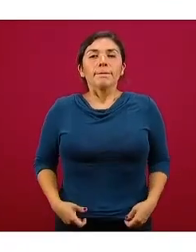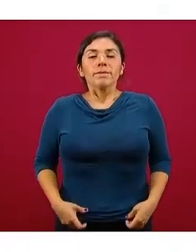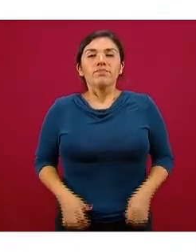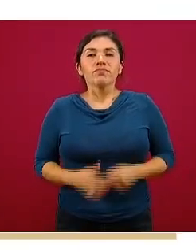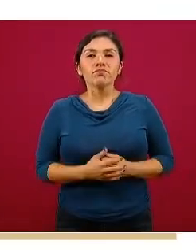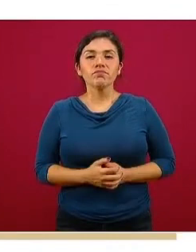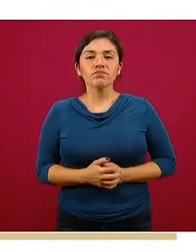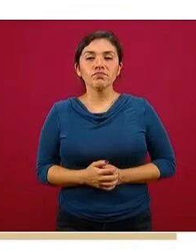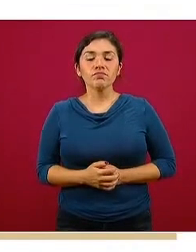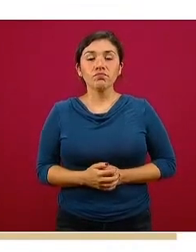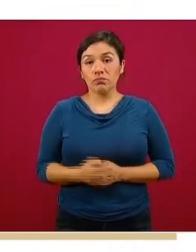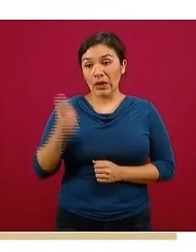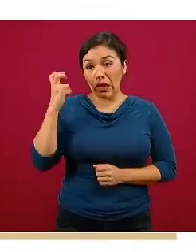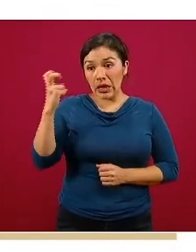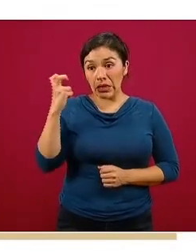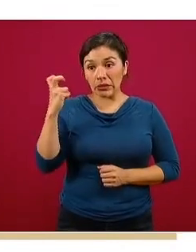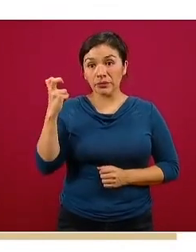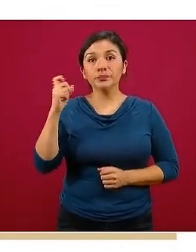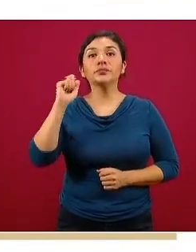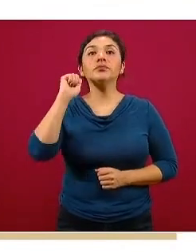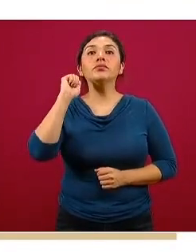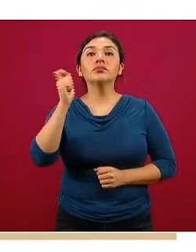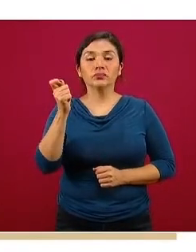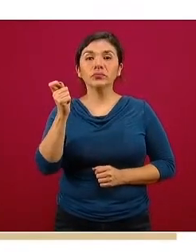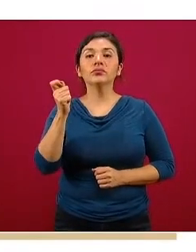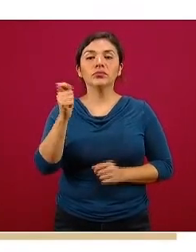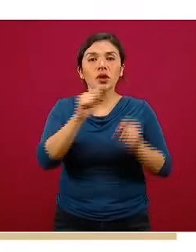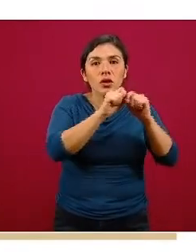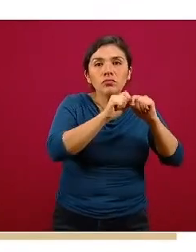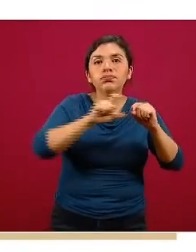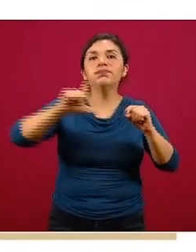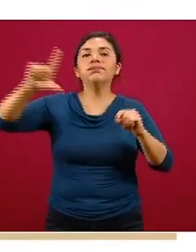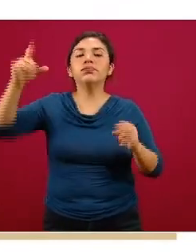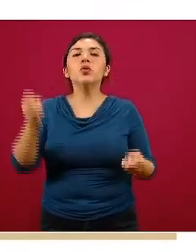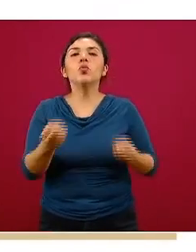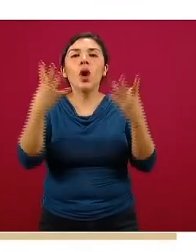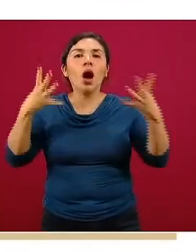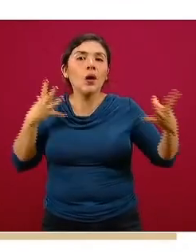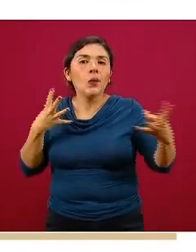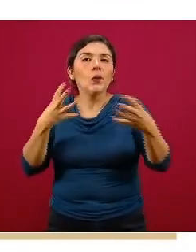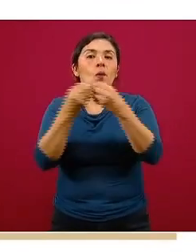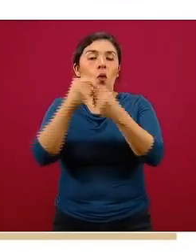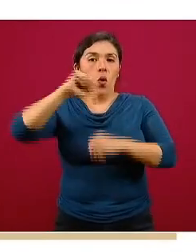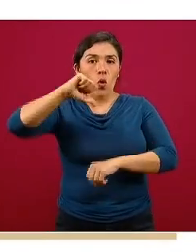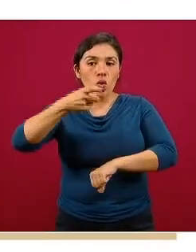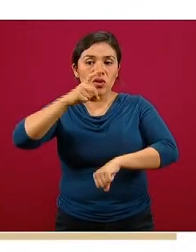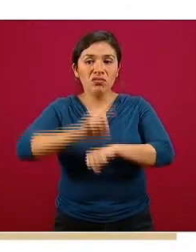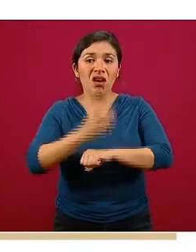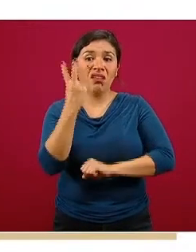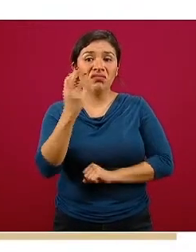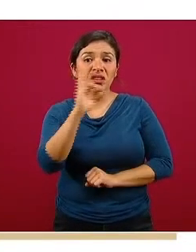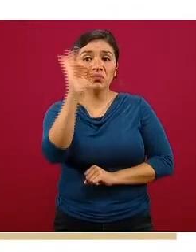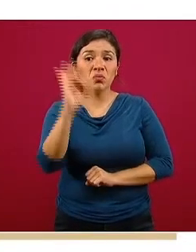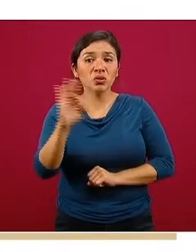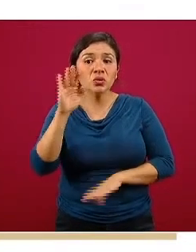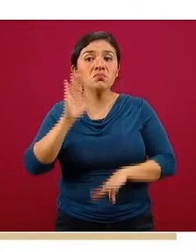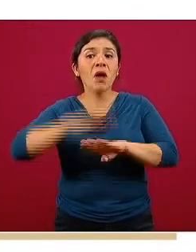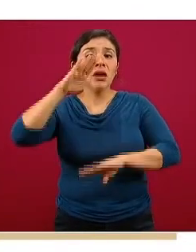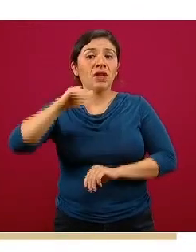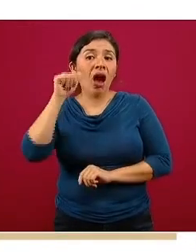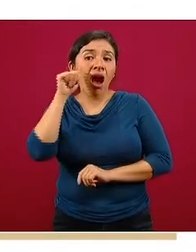siguiente diapositiva, la curva acumulada hasta el día de hoy, 3% el